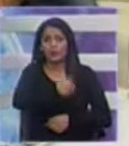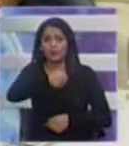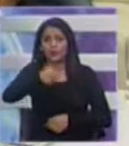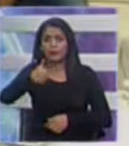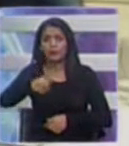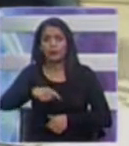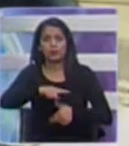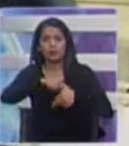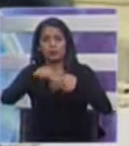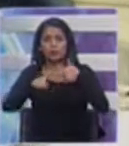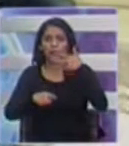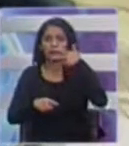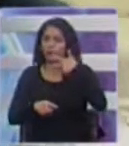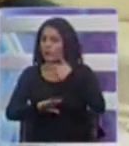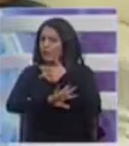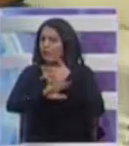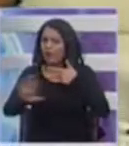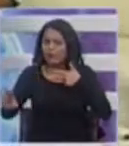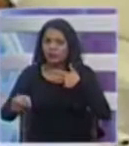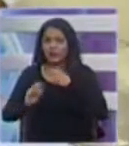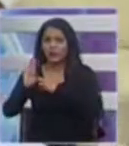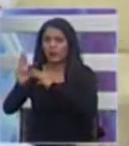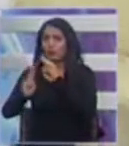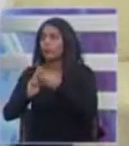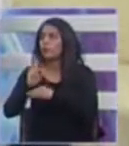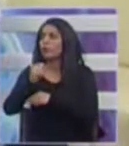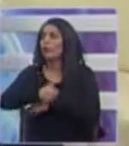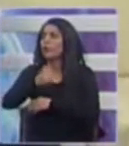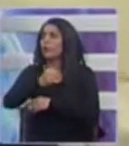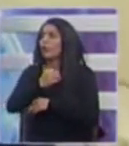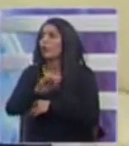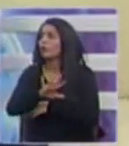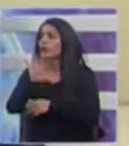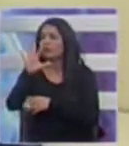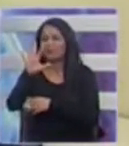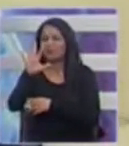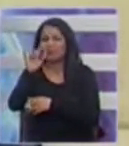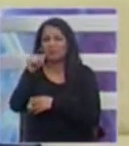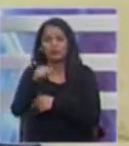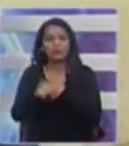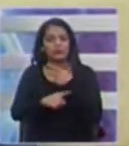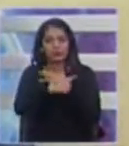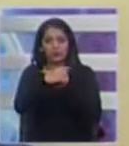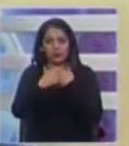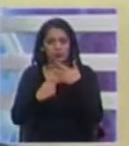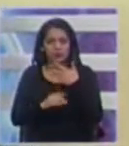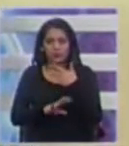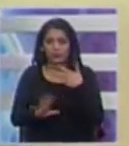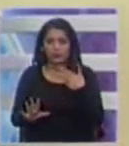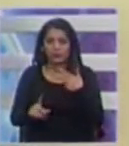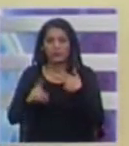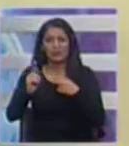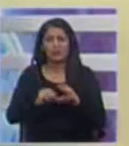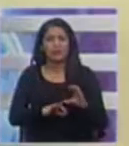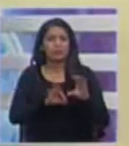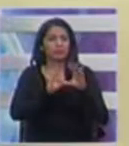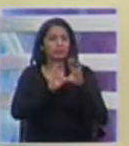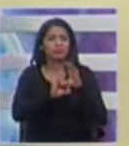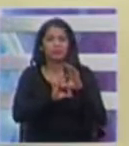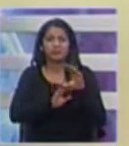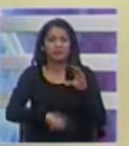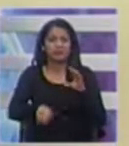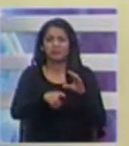en una consulta popular o una nueva constituyente? Bueno, estamos precisamente enmarcados en lo que es la Constitución Política del Ecuador. Vamos a